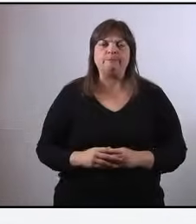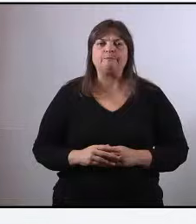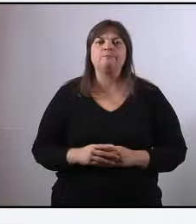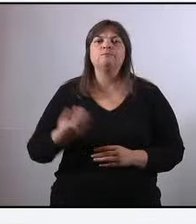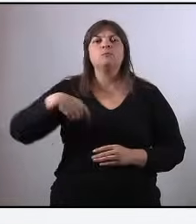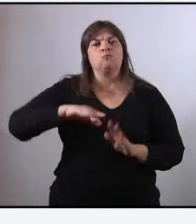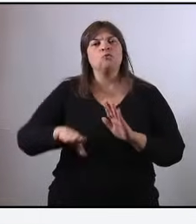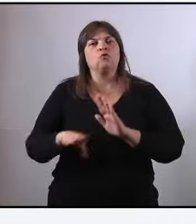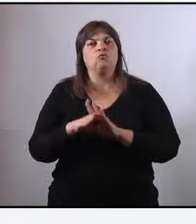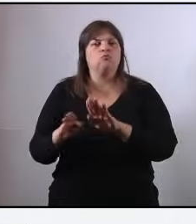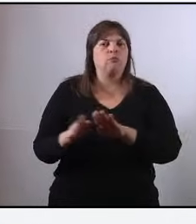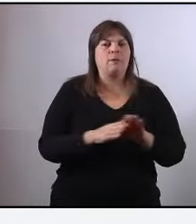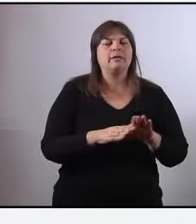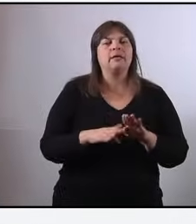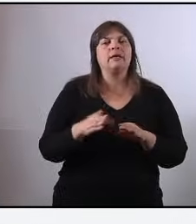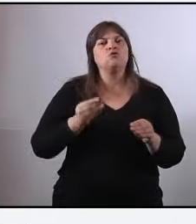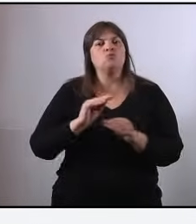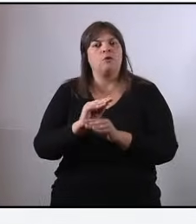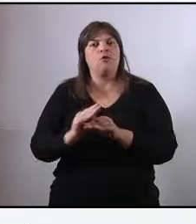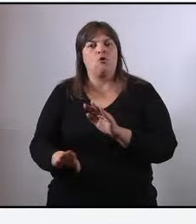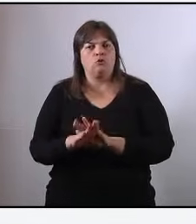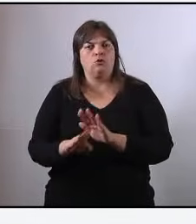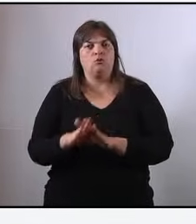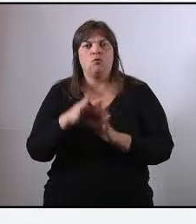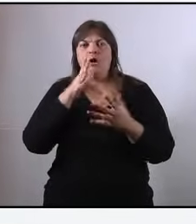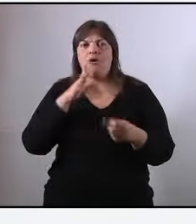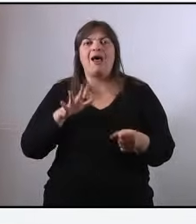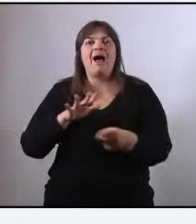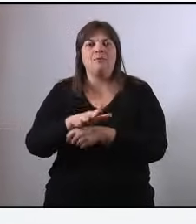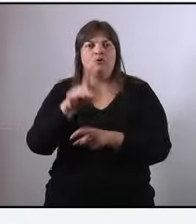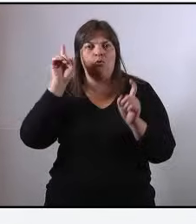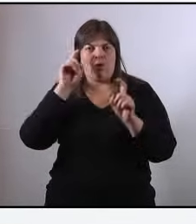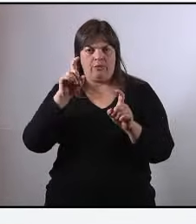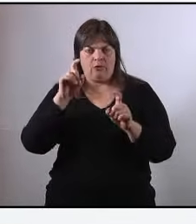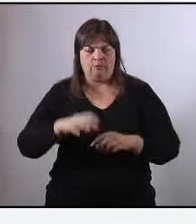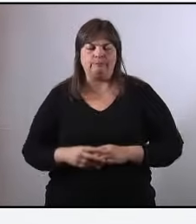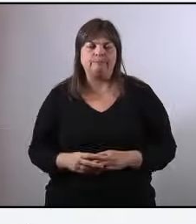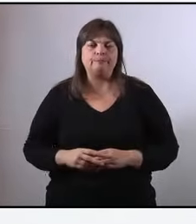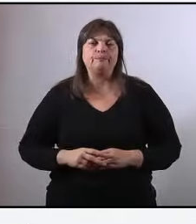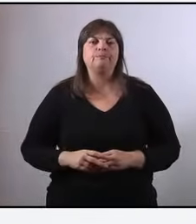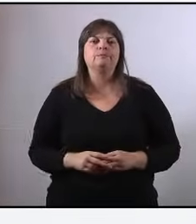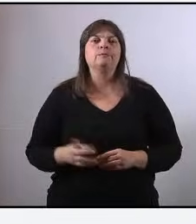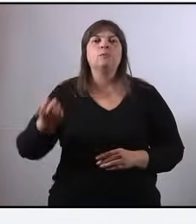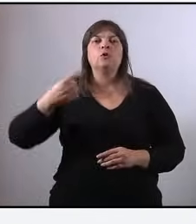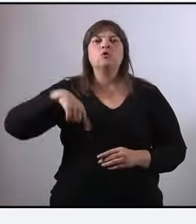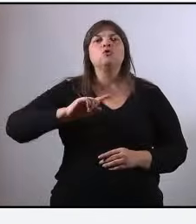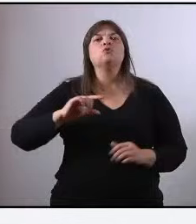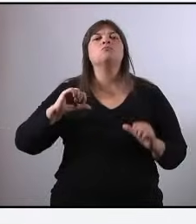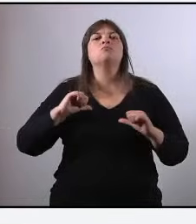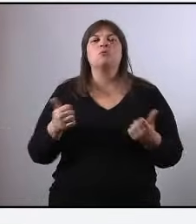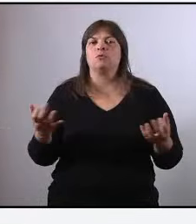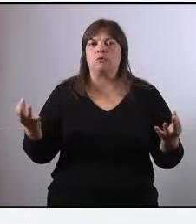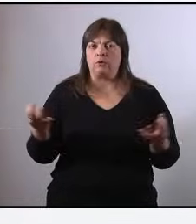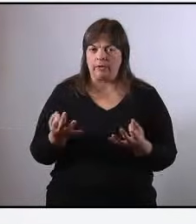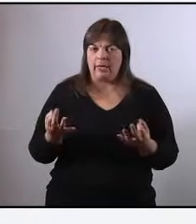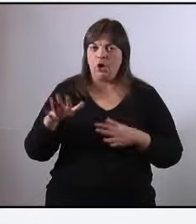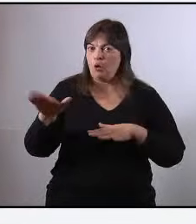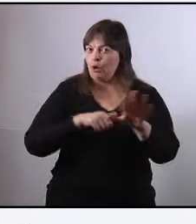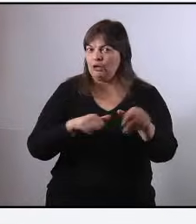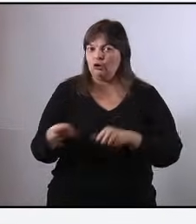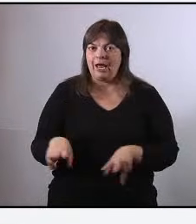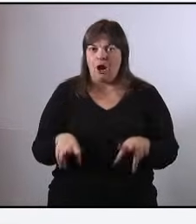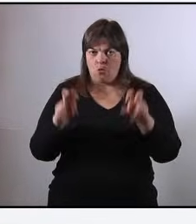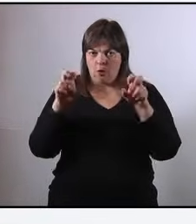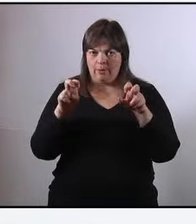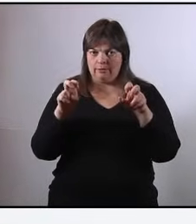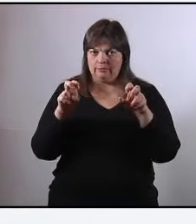Seguimos con más ayudas ahora en el ámbito de la educación. Hemos dado luz verde a una nueva convocatoria